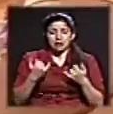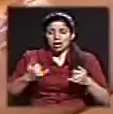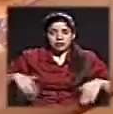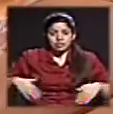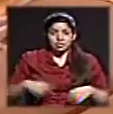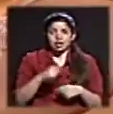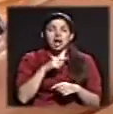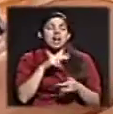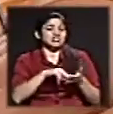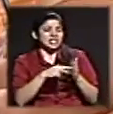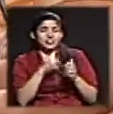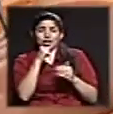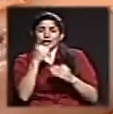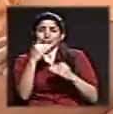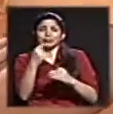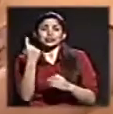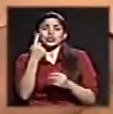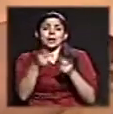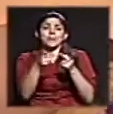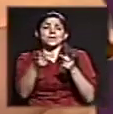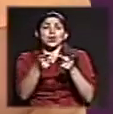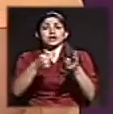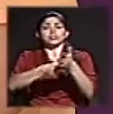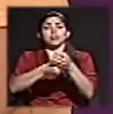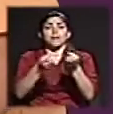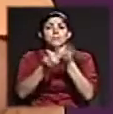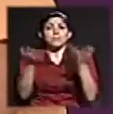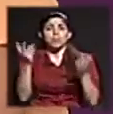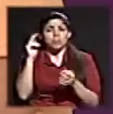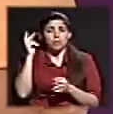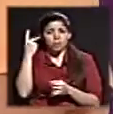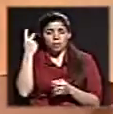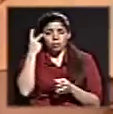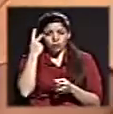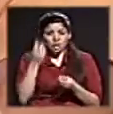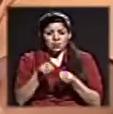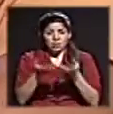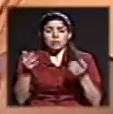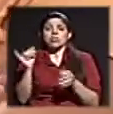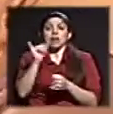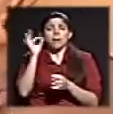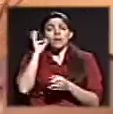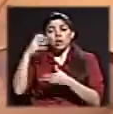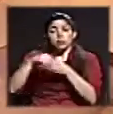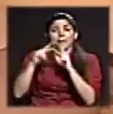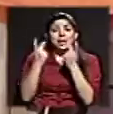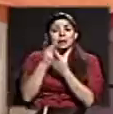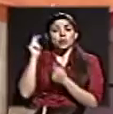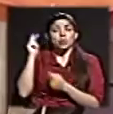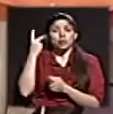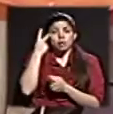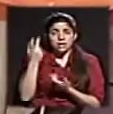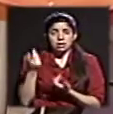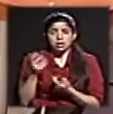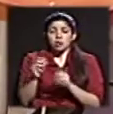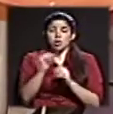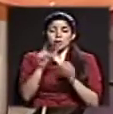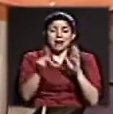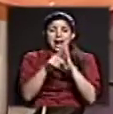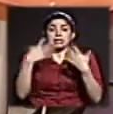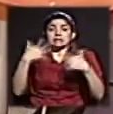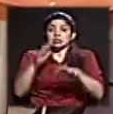se limita, digamos, a mujeres que están en los puestos de elección popular. Correcto. Se refiere también a las mujeres que están en los partidos políticos. Correcto. Porque perfectamente, como igual la